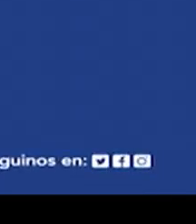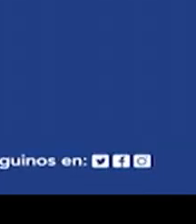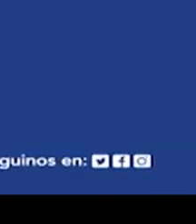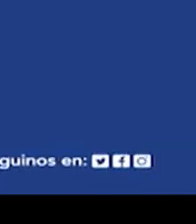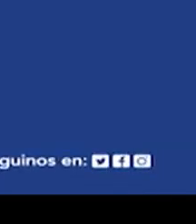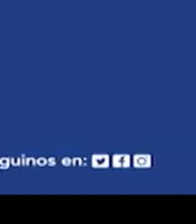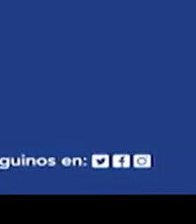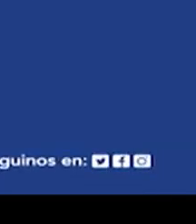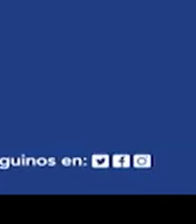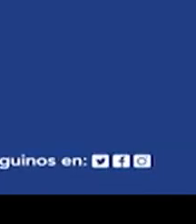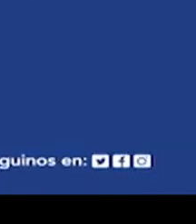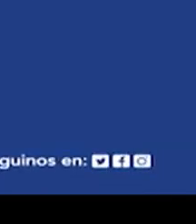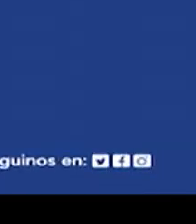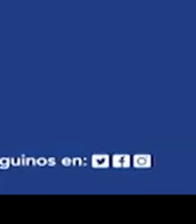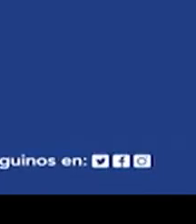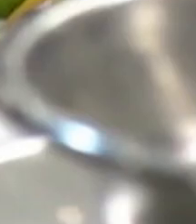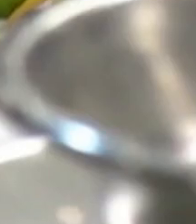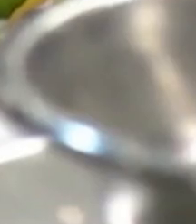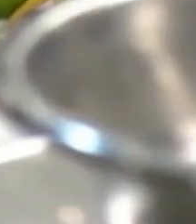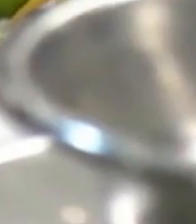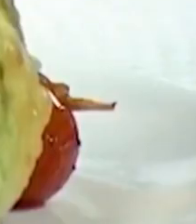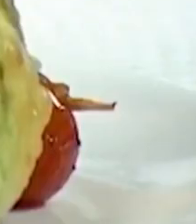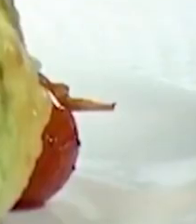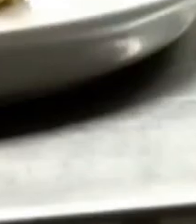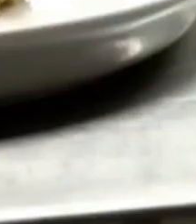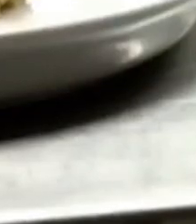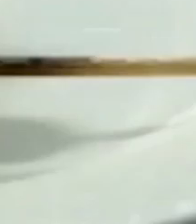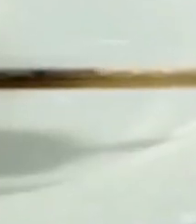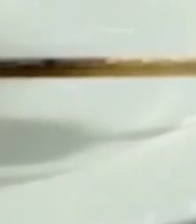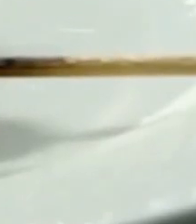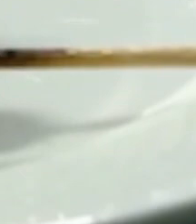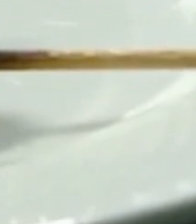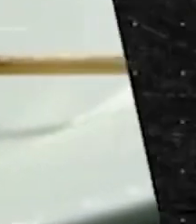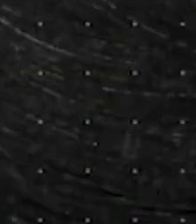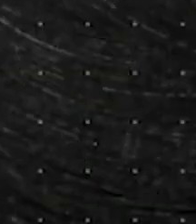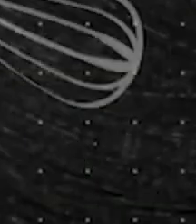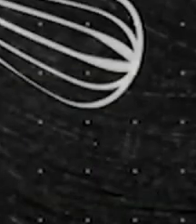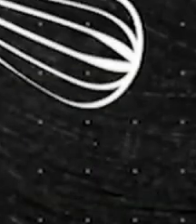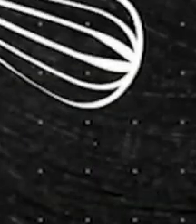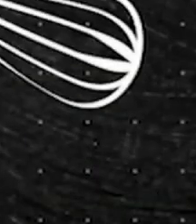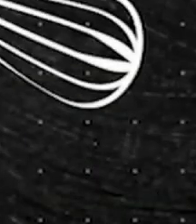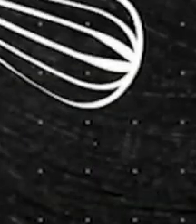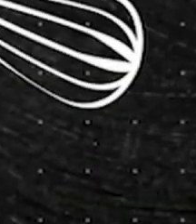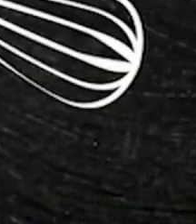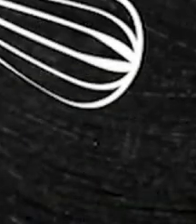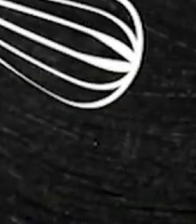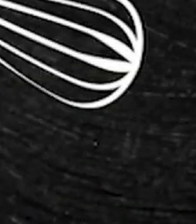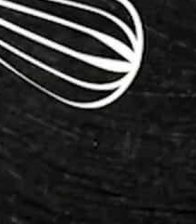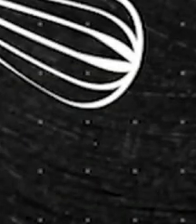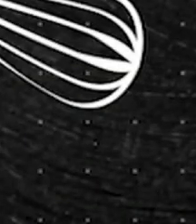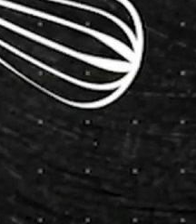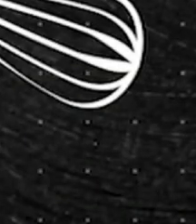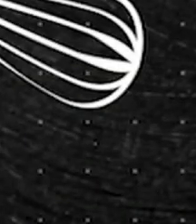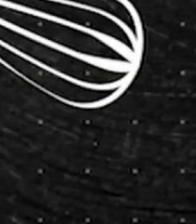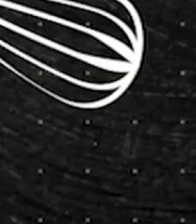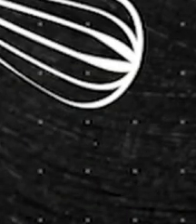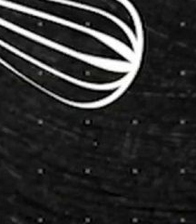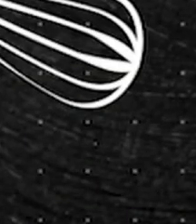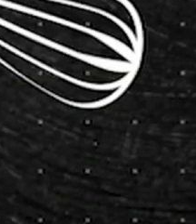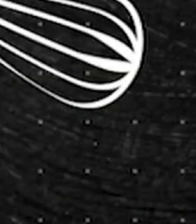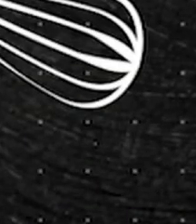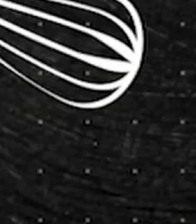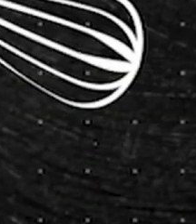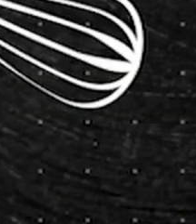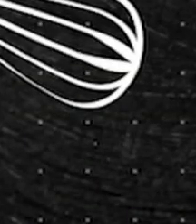Banco Nacional. Juntos somos progreso. ¿Te perdiste alguno de los capítulos de La Sazón que nos une,